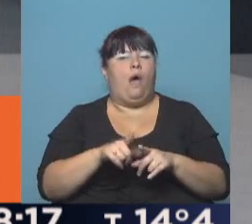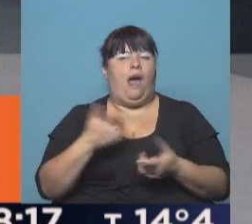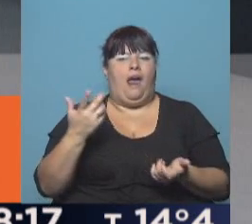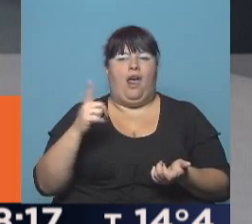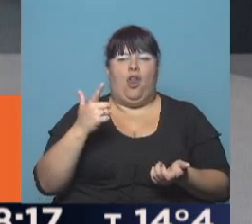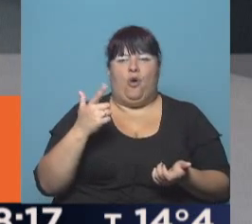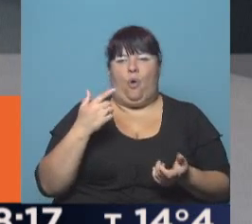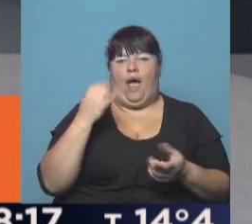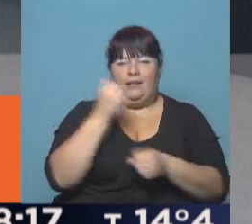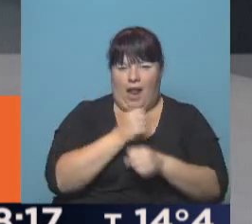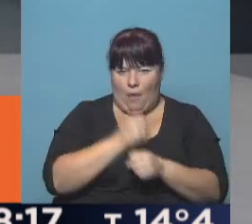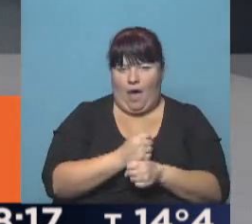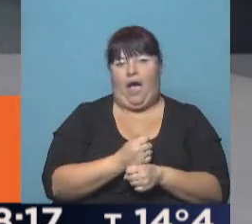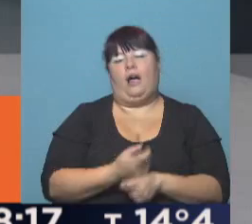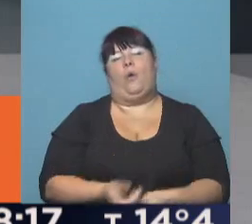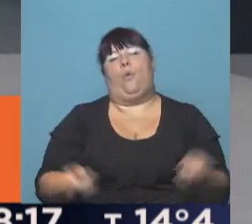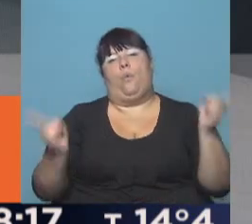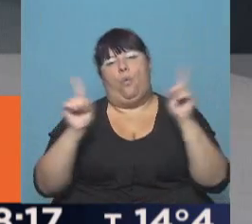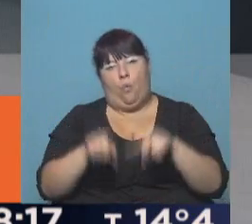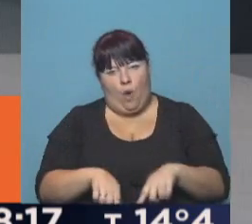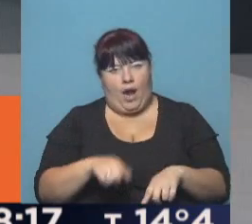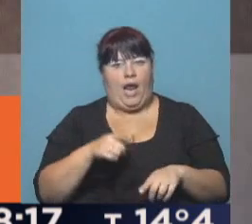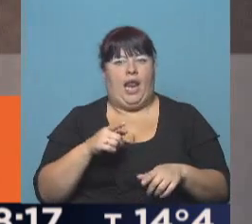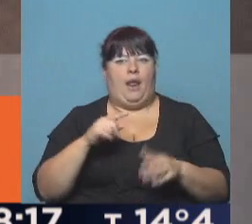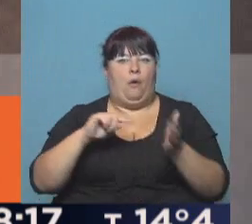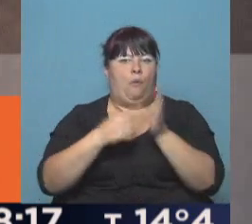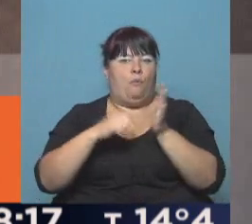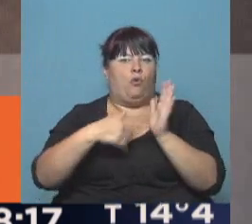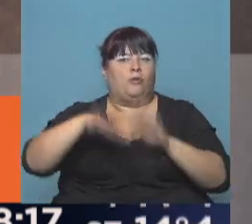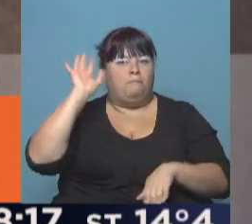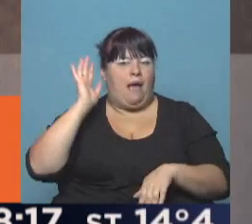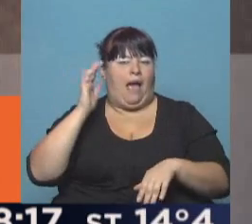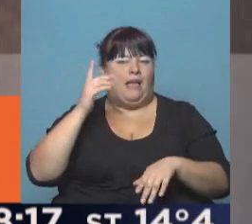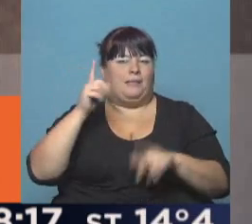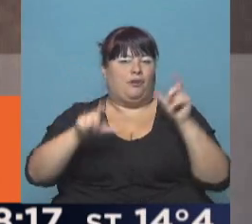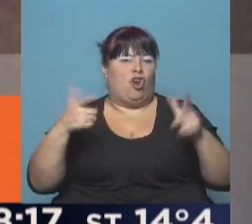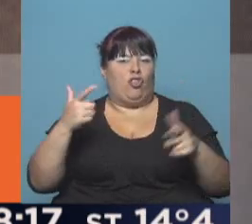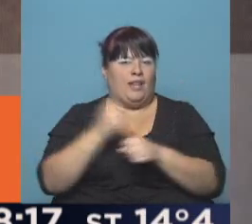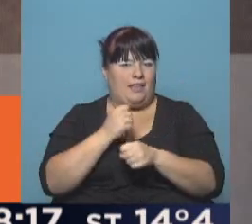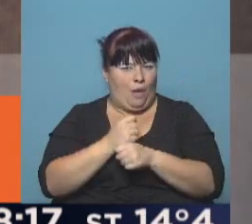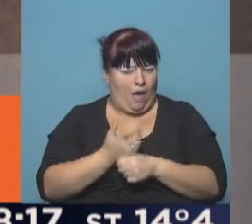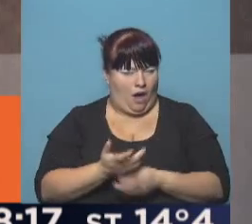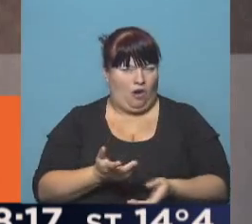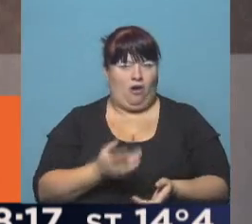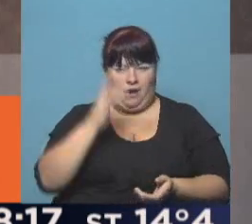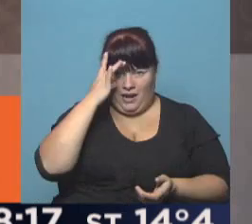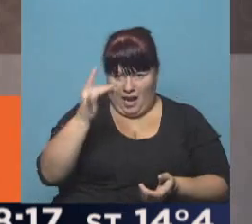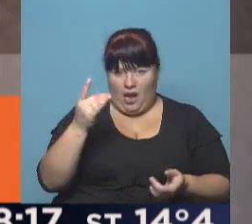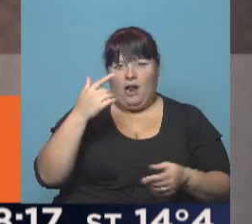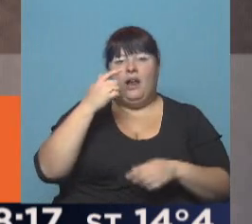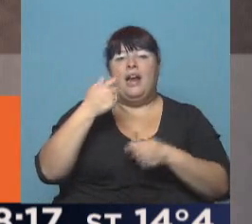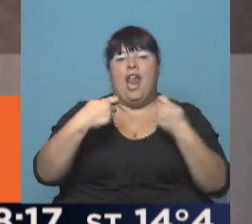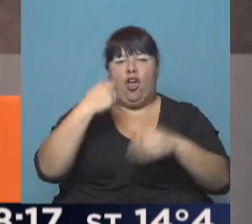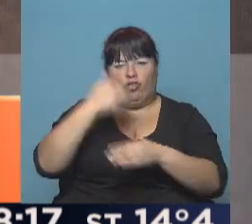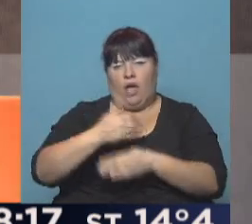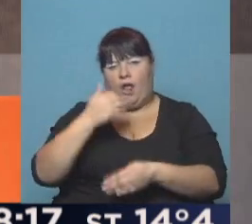falta de posibles de trabajo volvemos de vuelta a estar en el ranking de las ciudades con más desocupación del país se están cerrando cada vez más